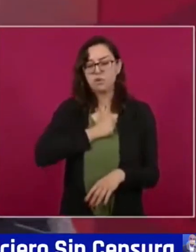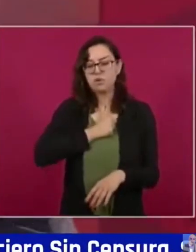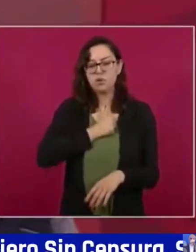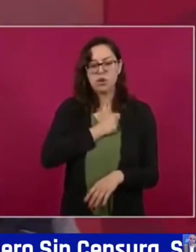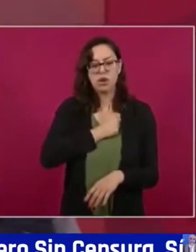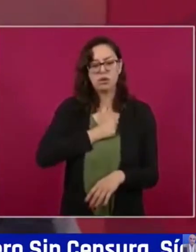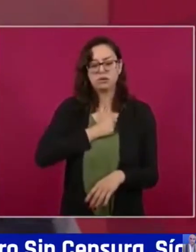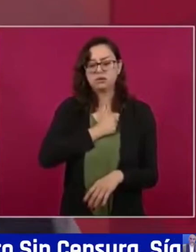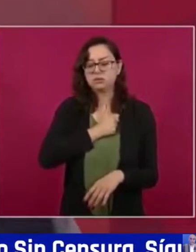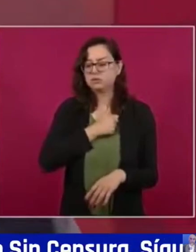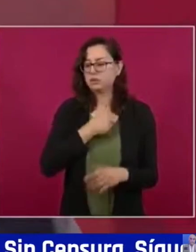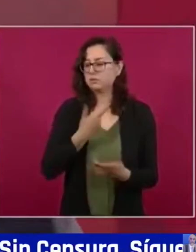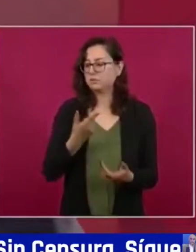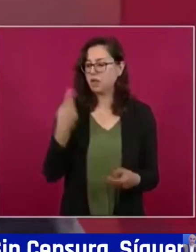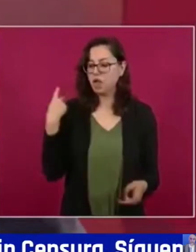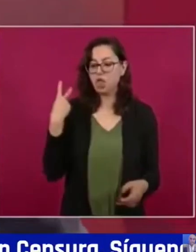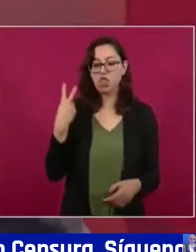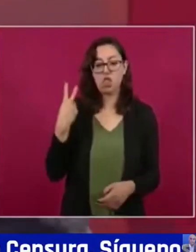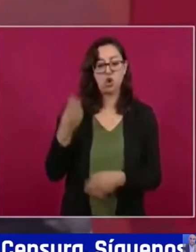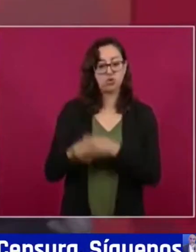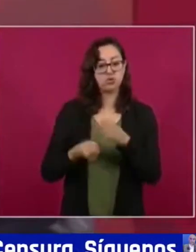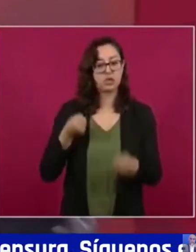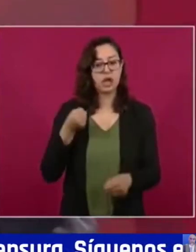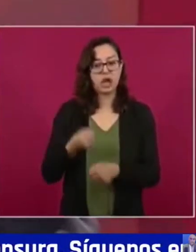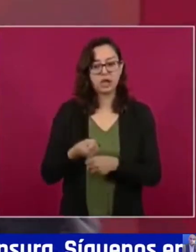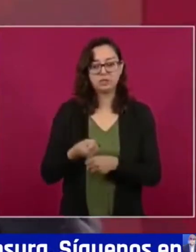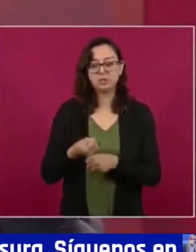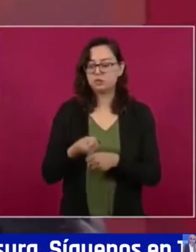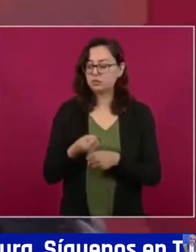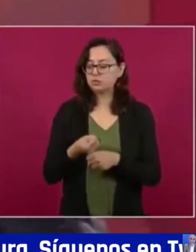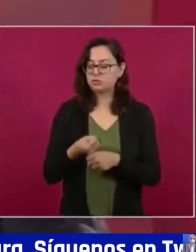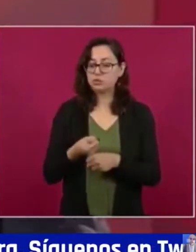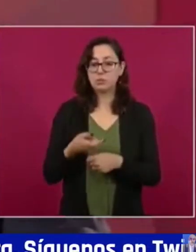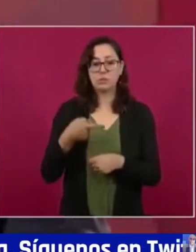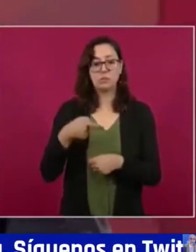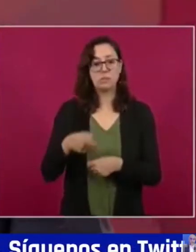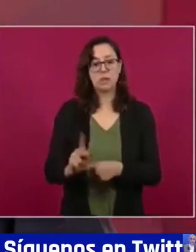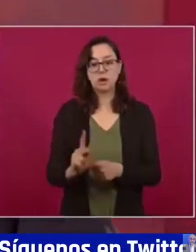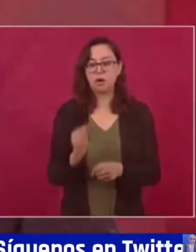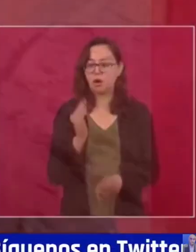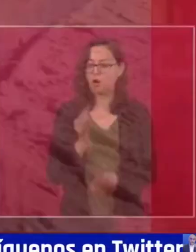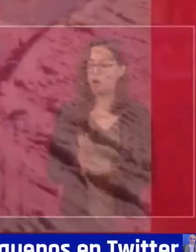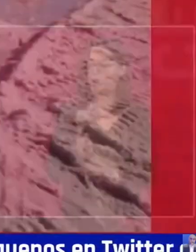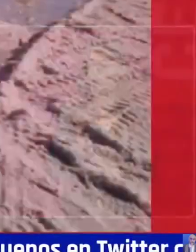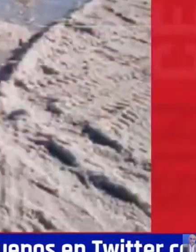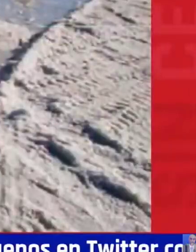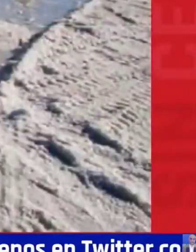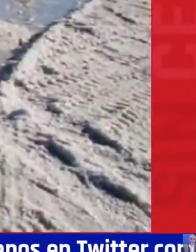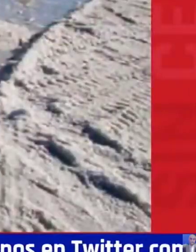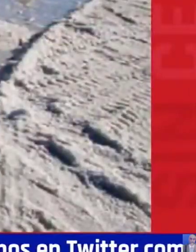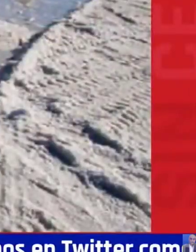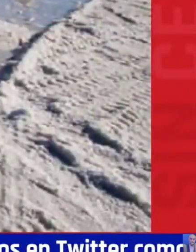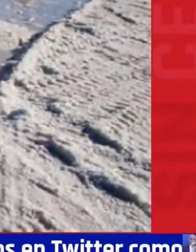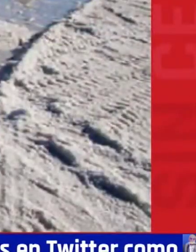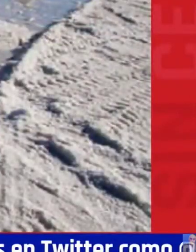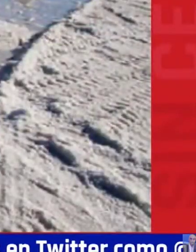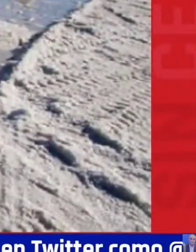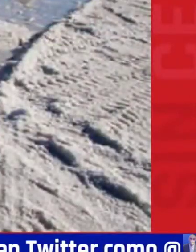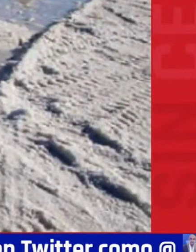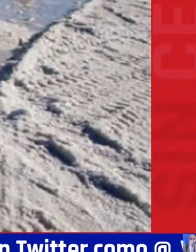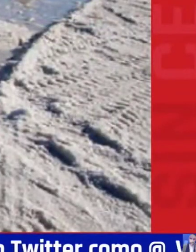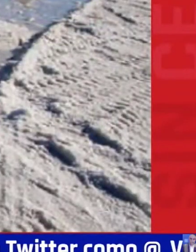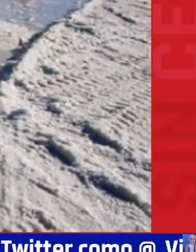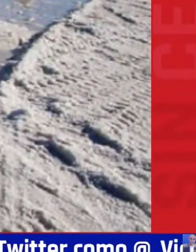está enfocada en proteger el litio, en crear una empresa pública nacional, lo cual me parece muy sano.